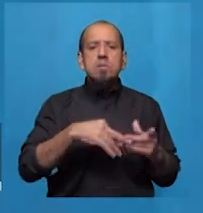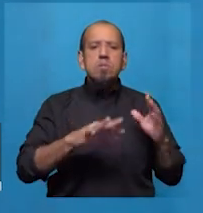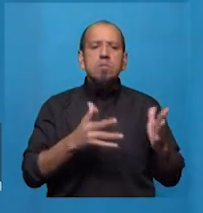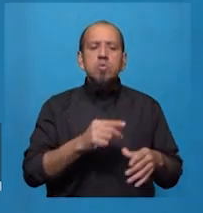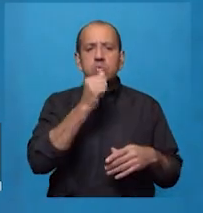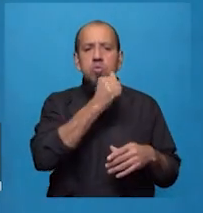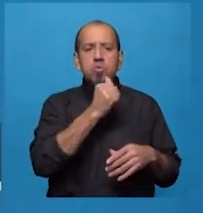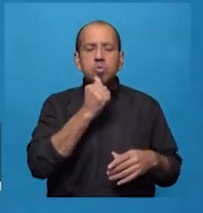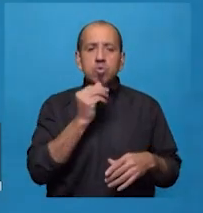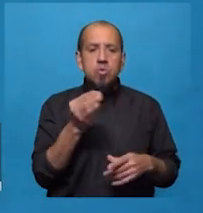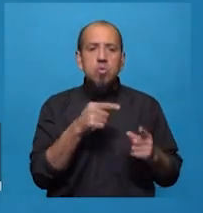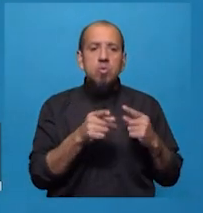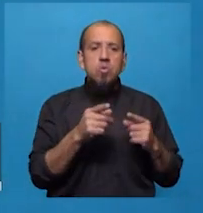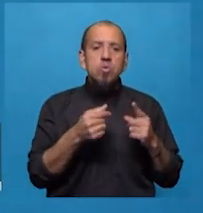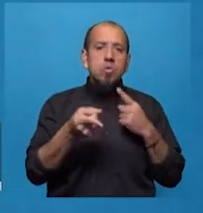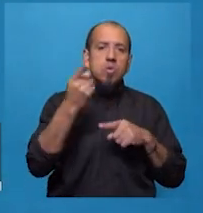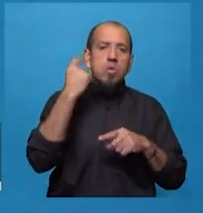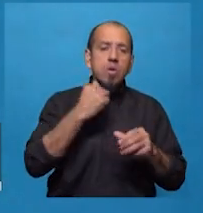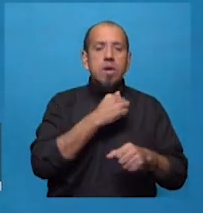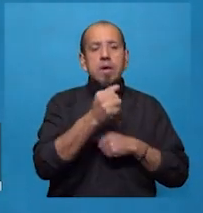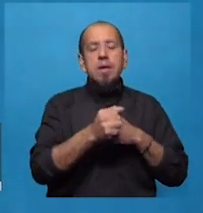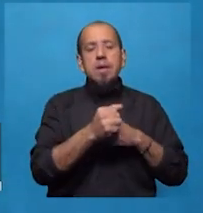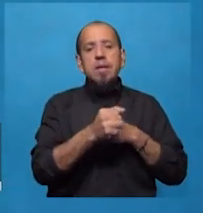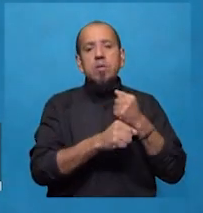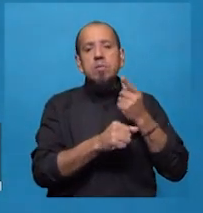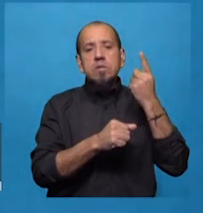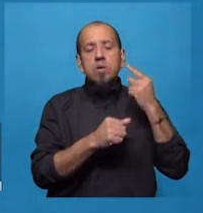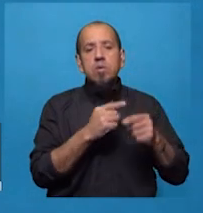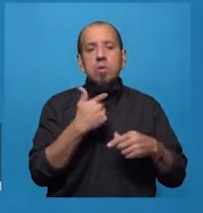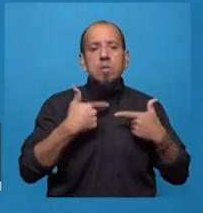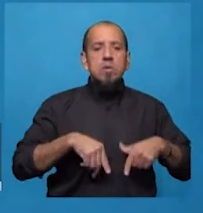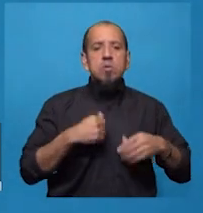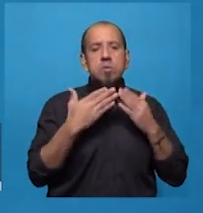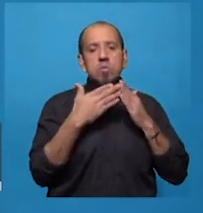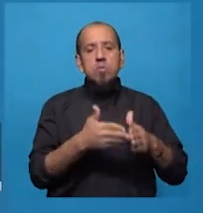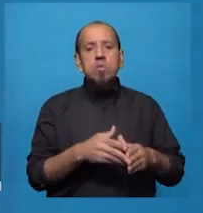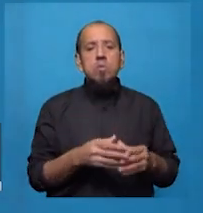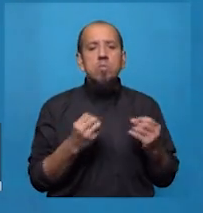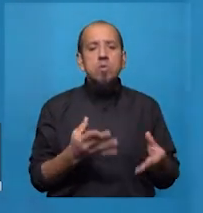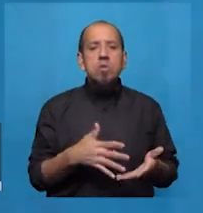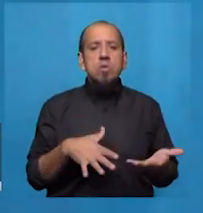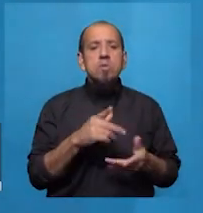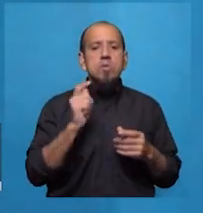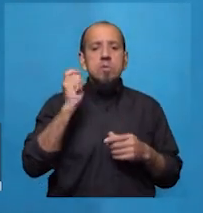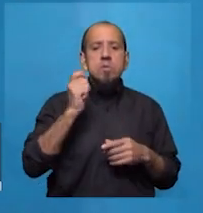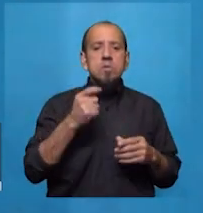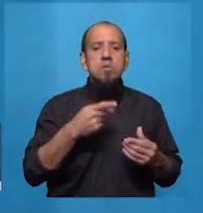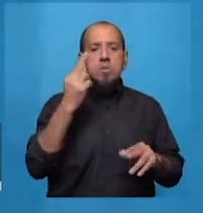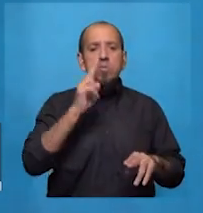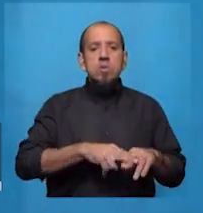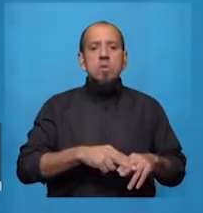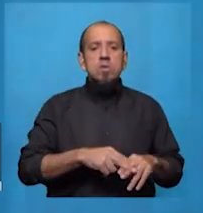todo pero el tema es que el ministro del año pasado en la rendición de cuentas cuando estuvo en diputados yo le pregunté por qué no se declaraba la emergencia en materia de muertes violentas